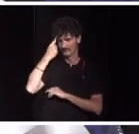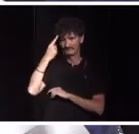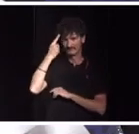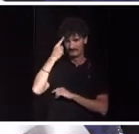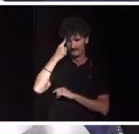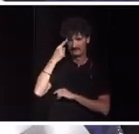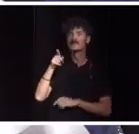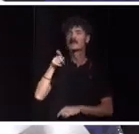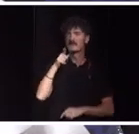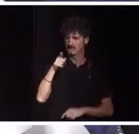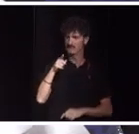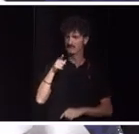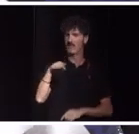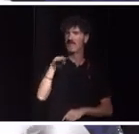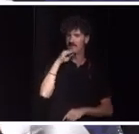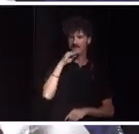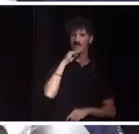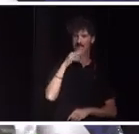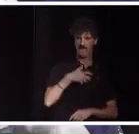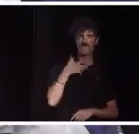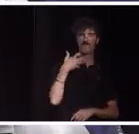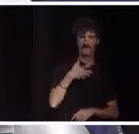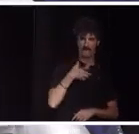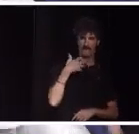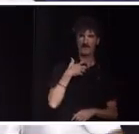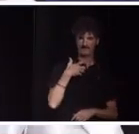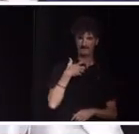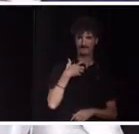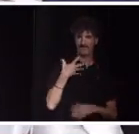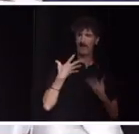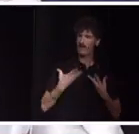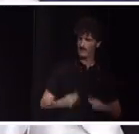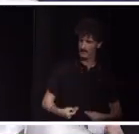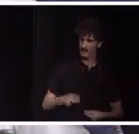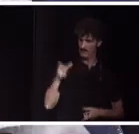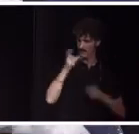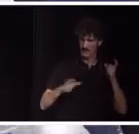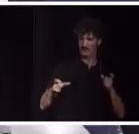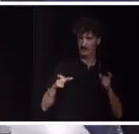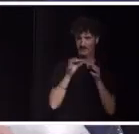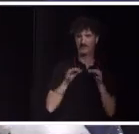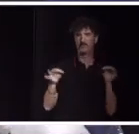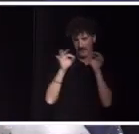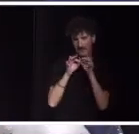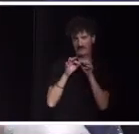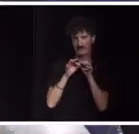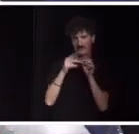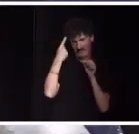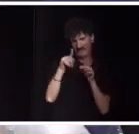eso pudo enfadar y pudo desilusionar a mucha gente de Podemos, y no sin razón. Y por eso